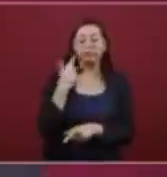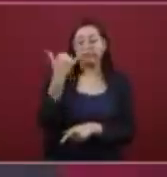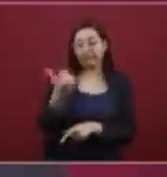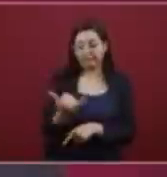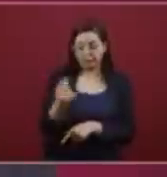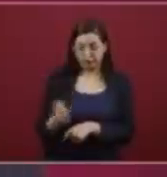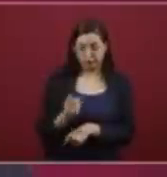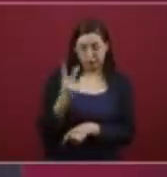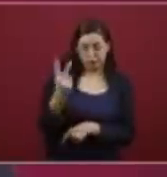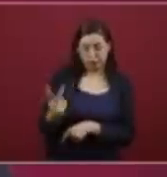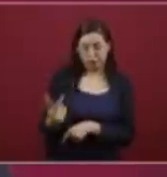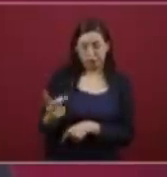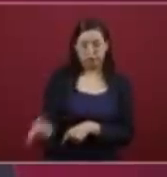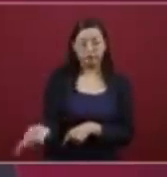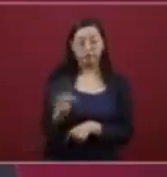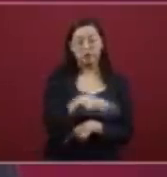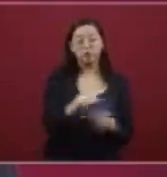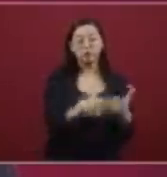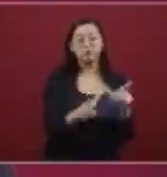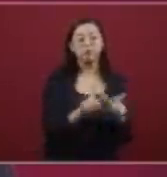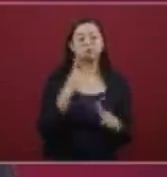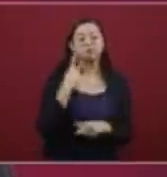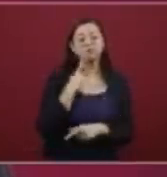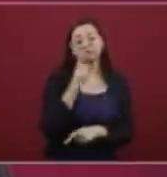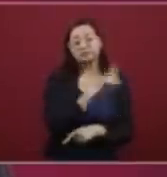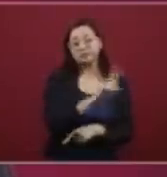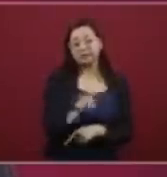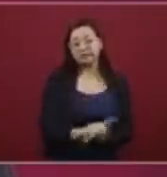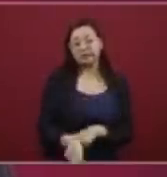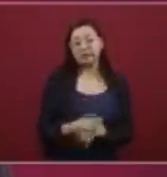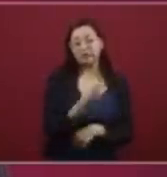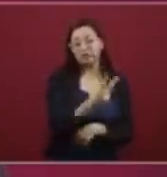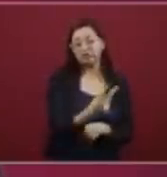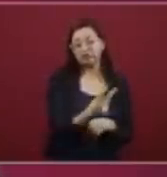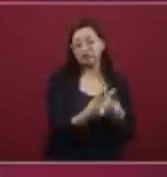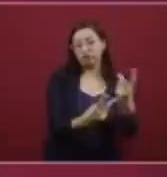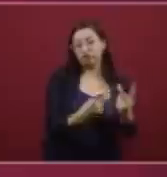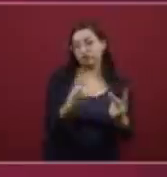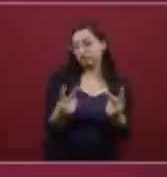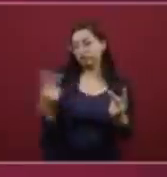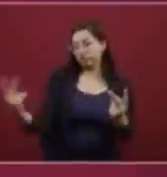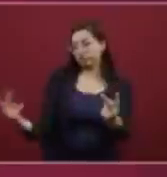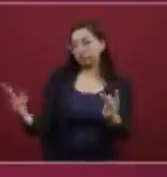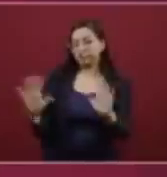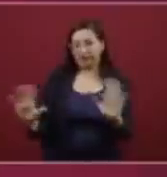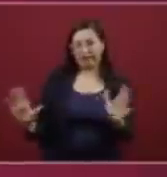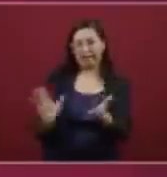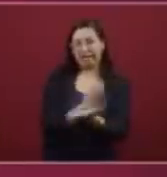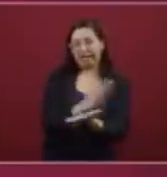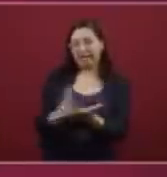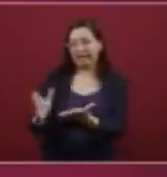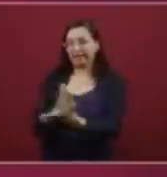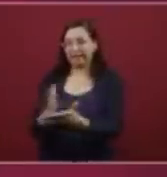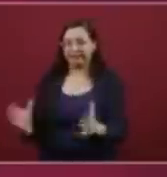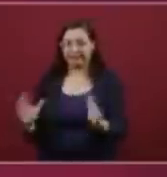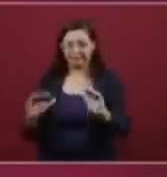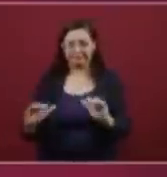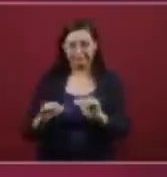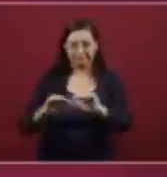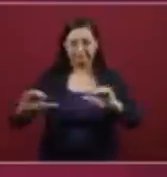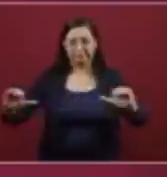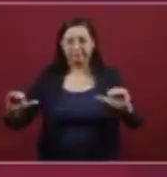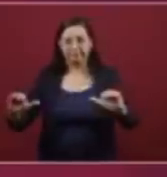otros 2. Pues ya no, Porque ese reparto por cuotas